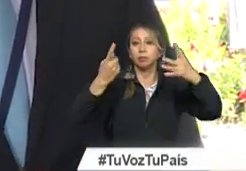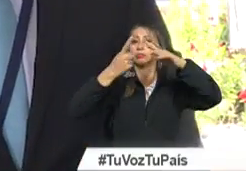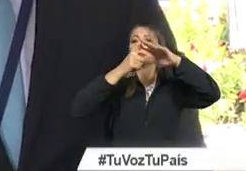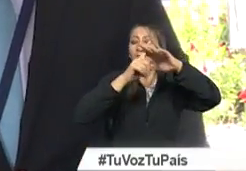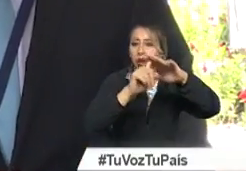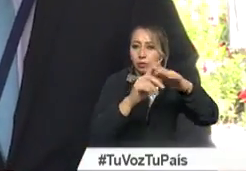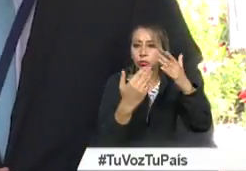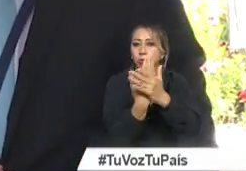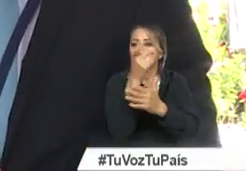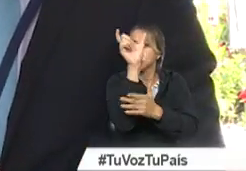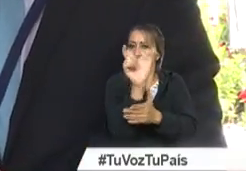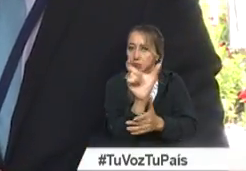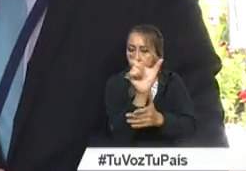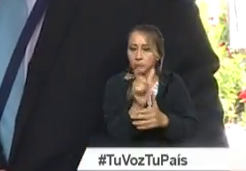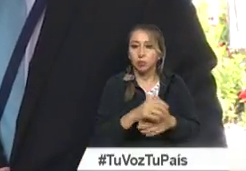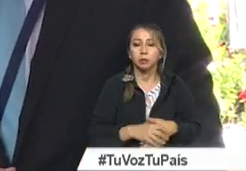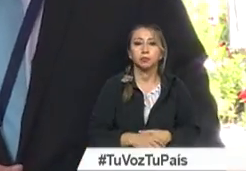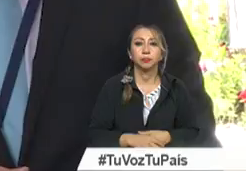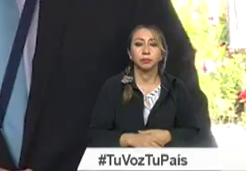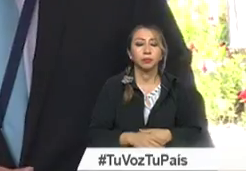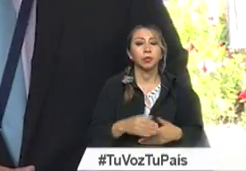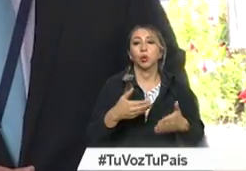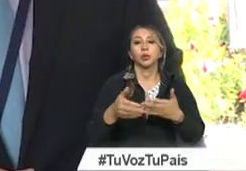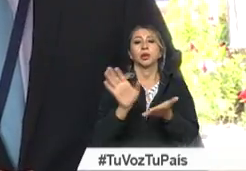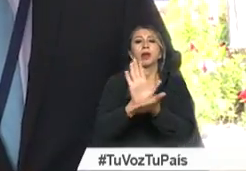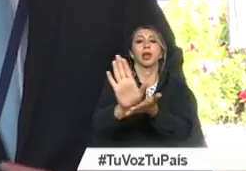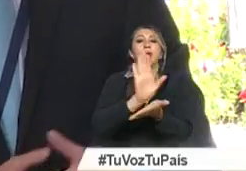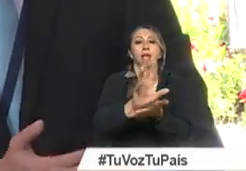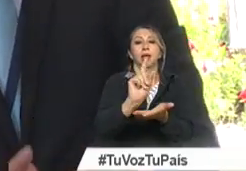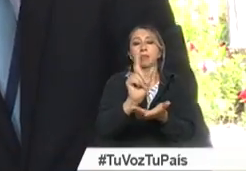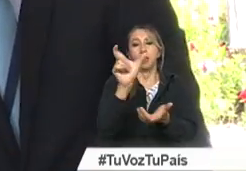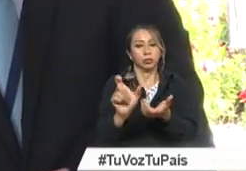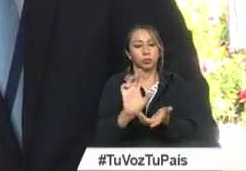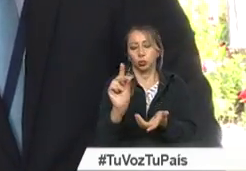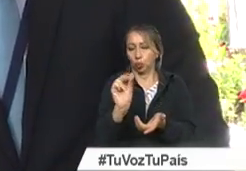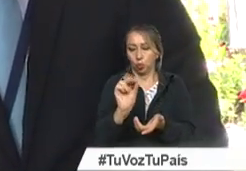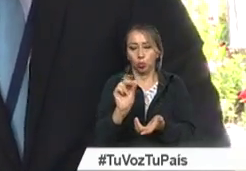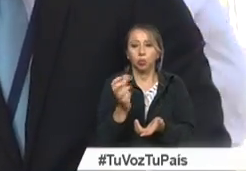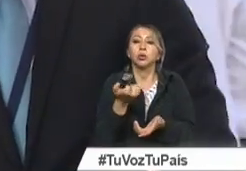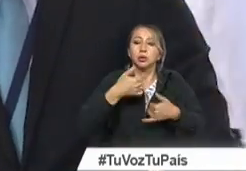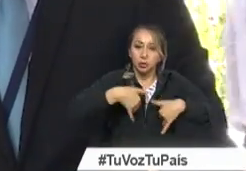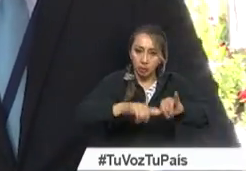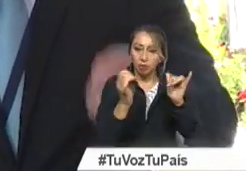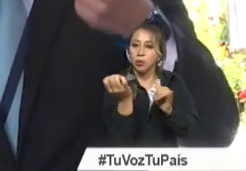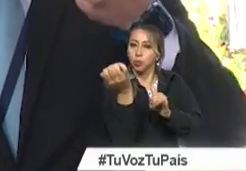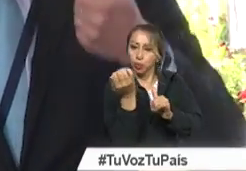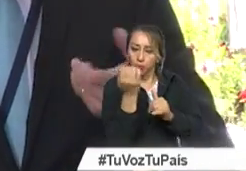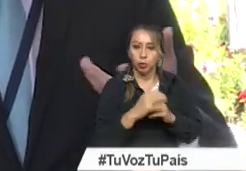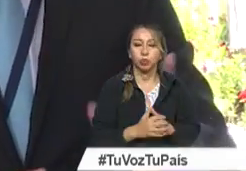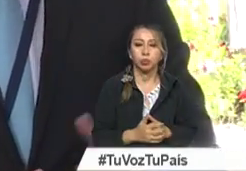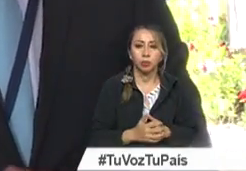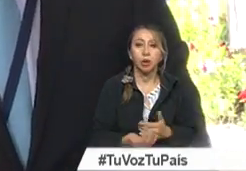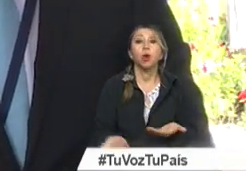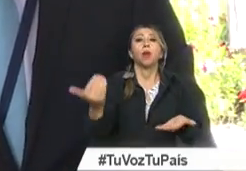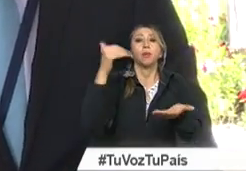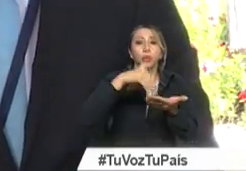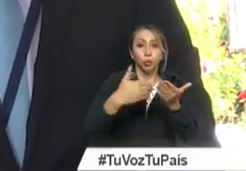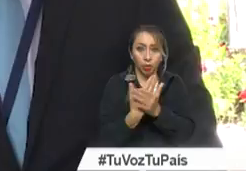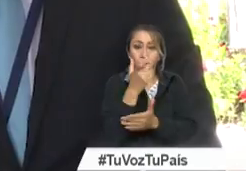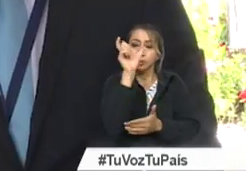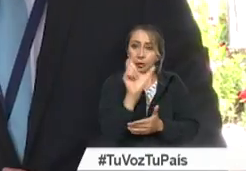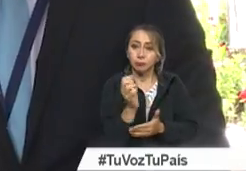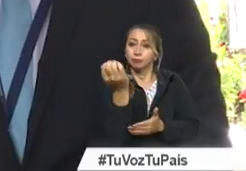nuevas personas de ninguna manera se le va a quitar la bonificación a quienes reciben actualmente más bien va a ingresar nuevas